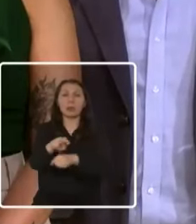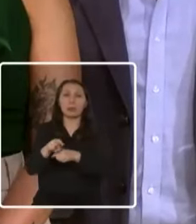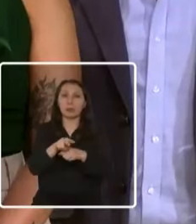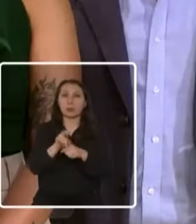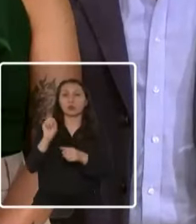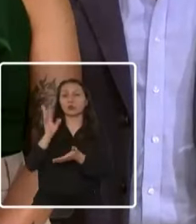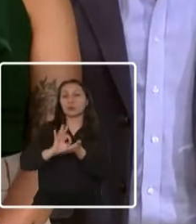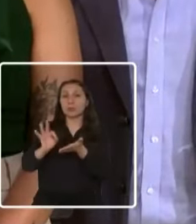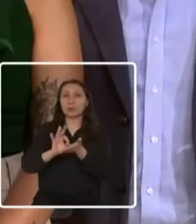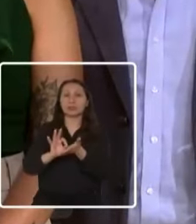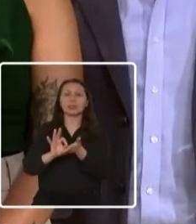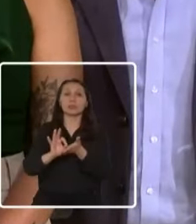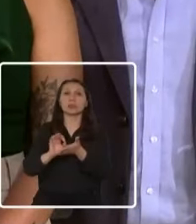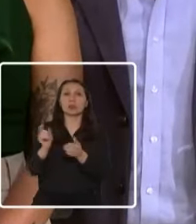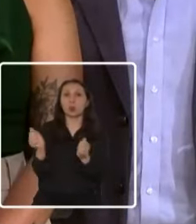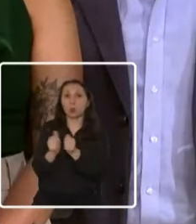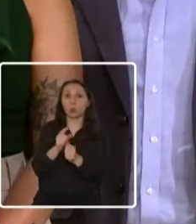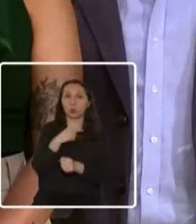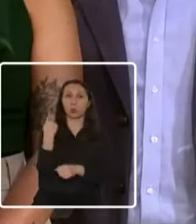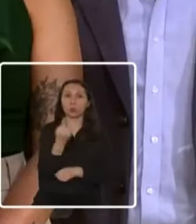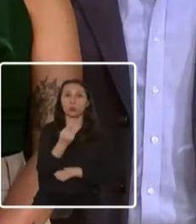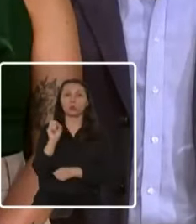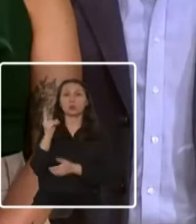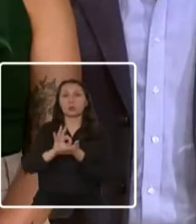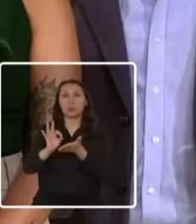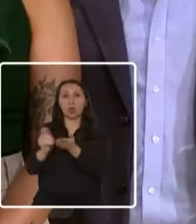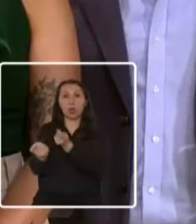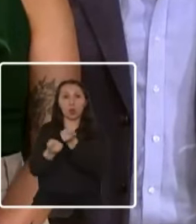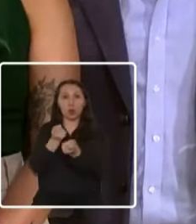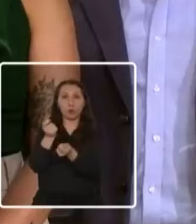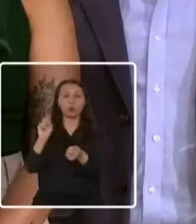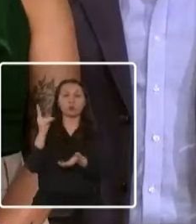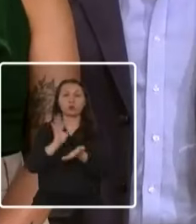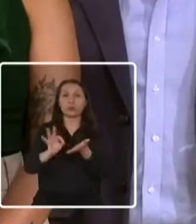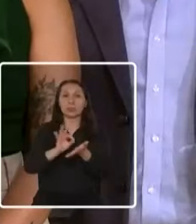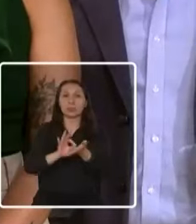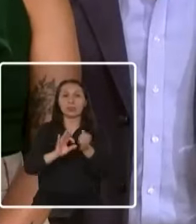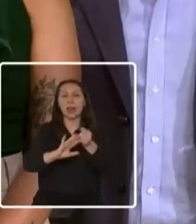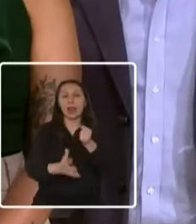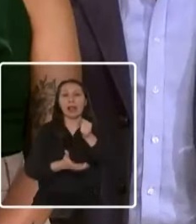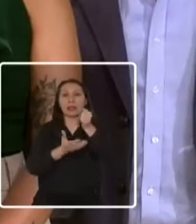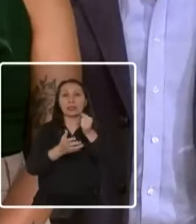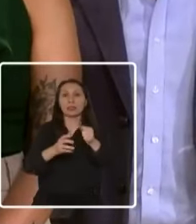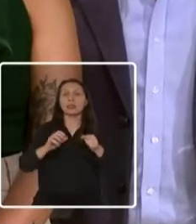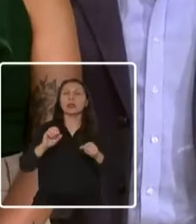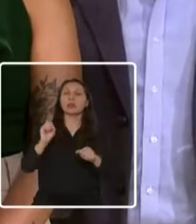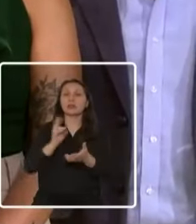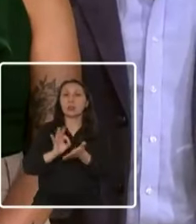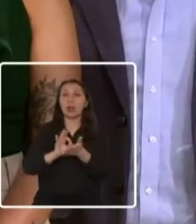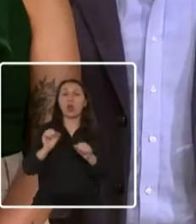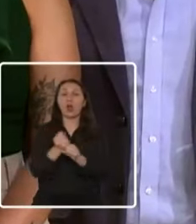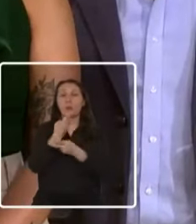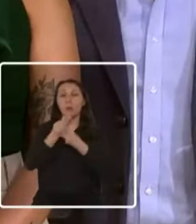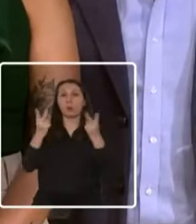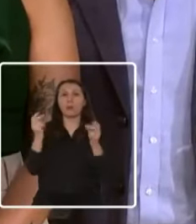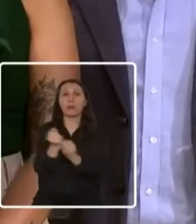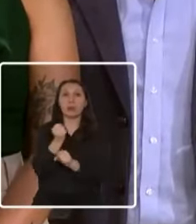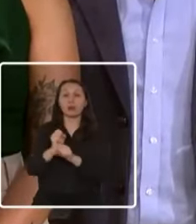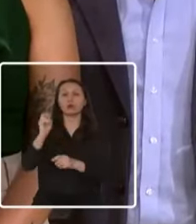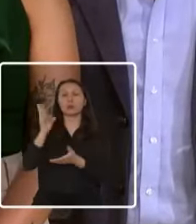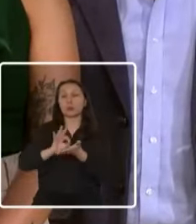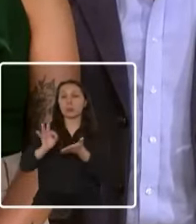Administrativo, la Subsecretaría está con nosotros, Subsecretaría de Economía, Subsecretaría de Hacienda, de Obras Públicas, de Trabajo,